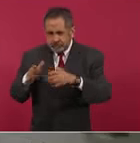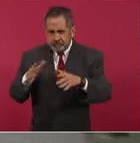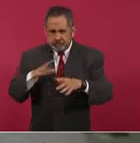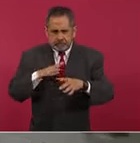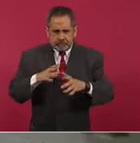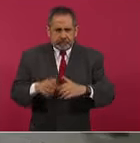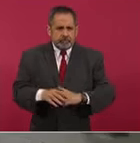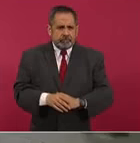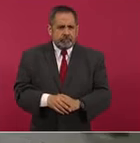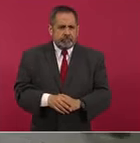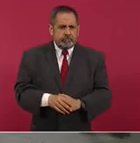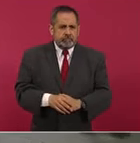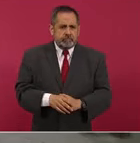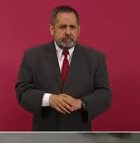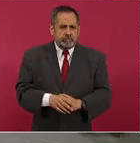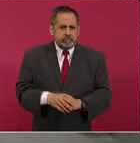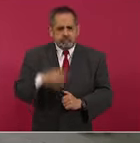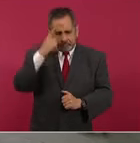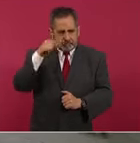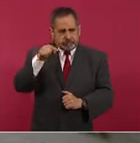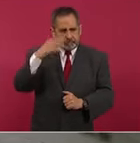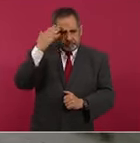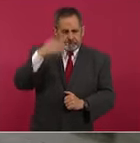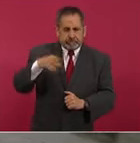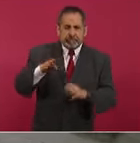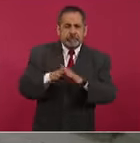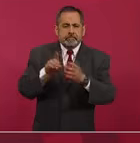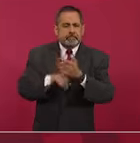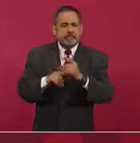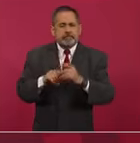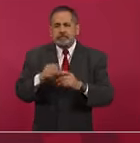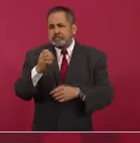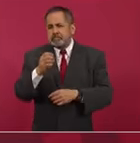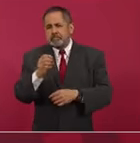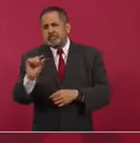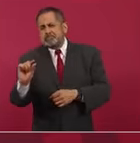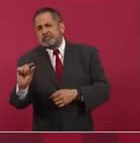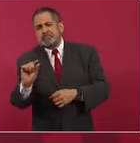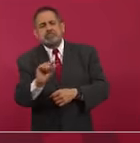Sí, para que vean que es una cosa mínima,